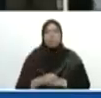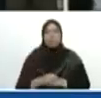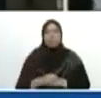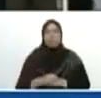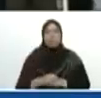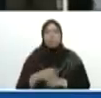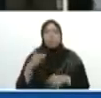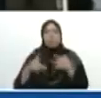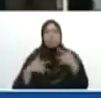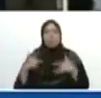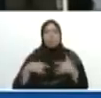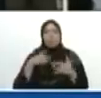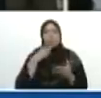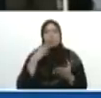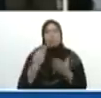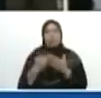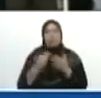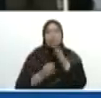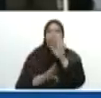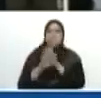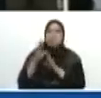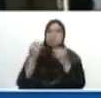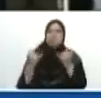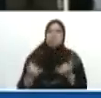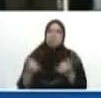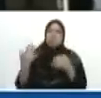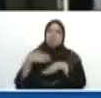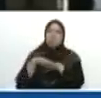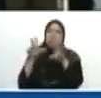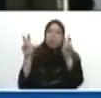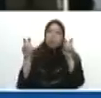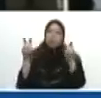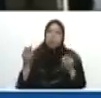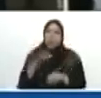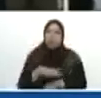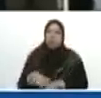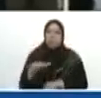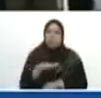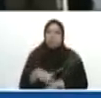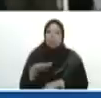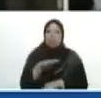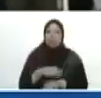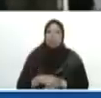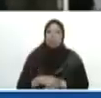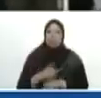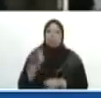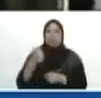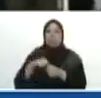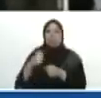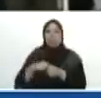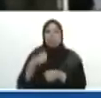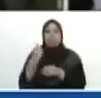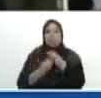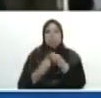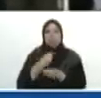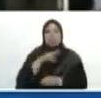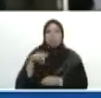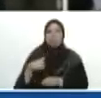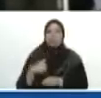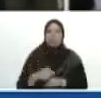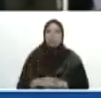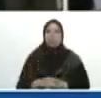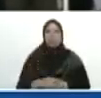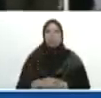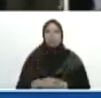hemos elaborado proyectos de recuperación o inauguramos la Plaza de la batalla naval del lago